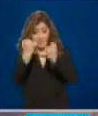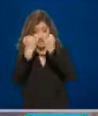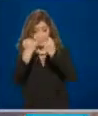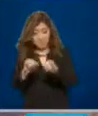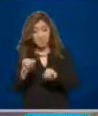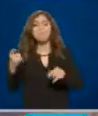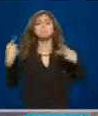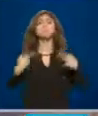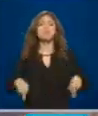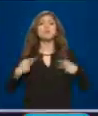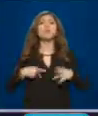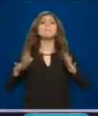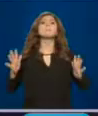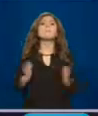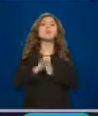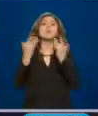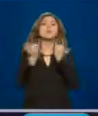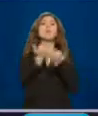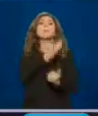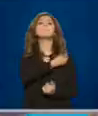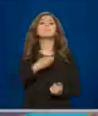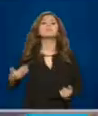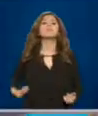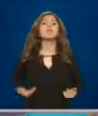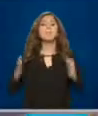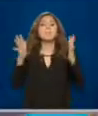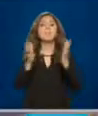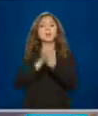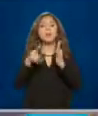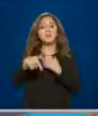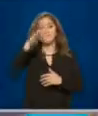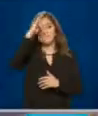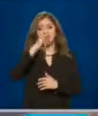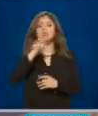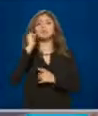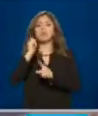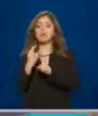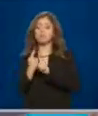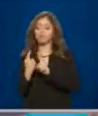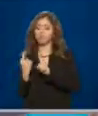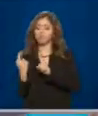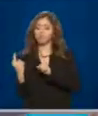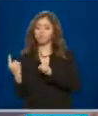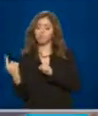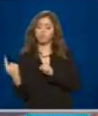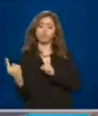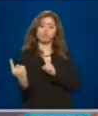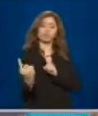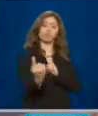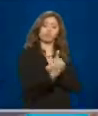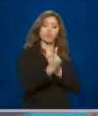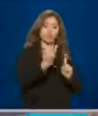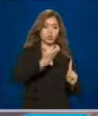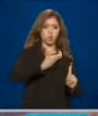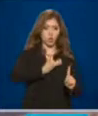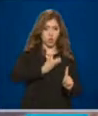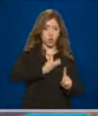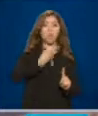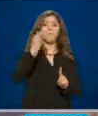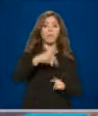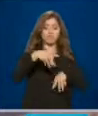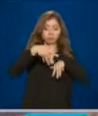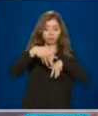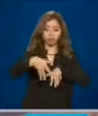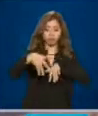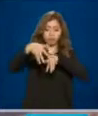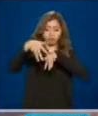incluso presidentes. Y le daban la vuelta al Zócalo, sí, pero la procesión iba prácticamente a lo que hoy es